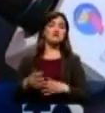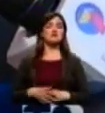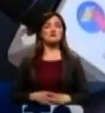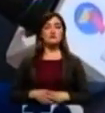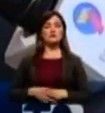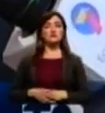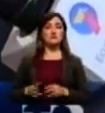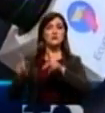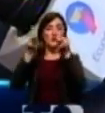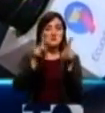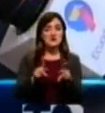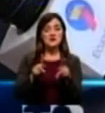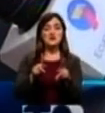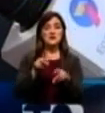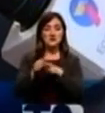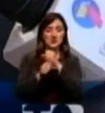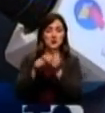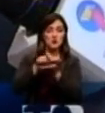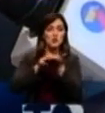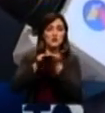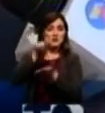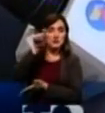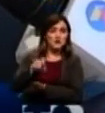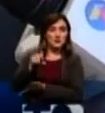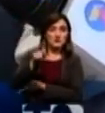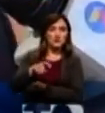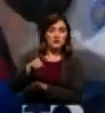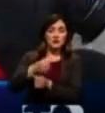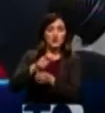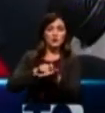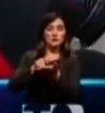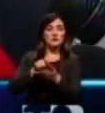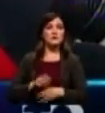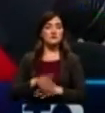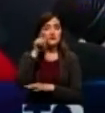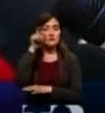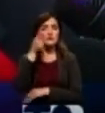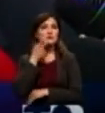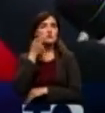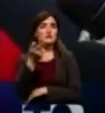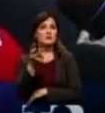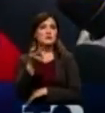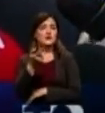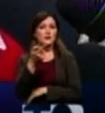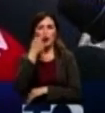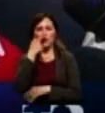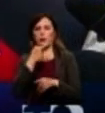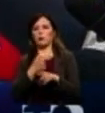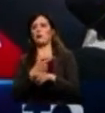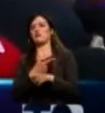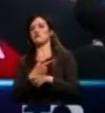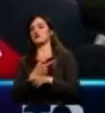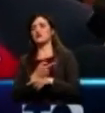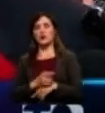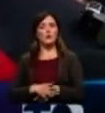del path el plan anual de contrataciones determinó la necesidad de hacer estos contratos fiscal dice que existe un tráfico de influencias y que